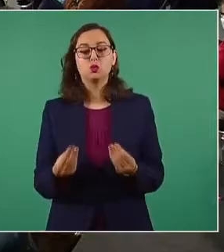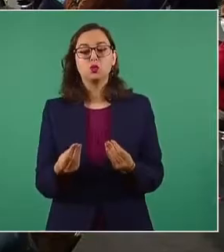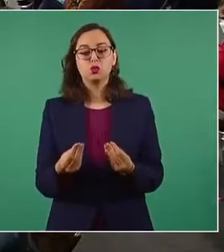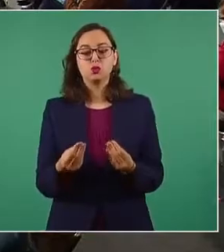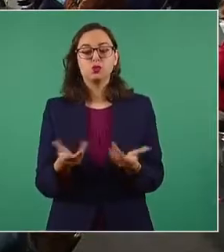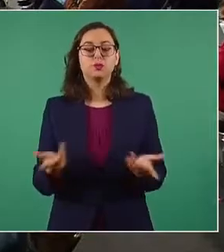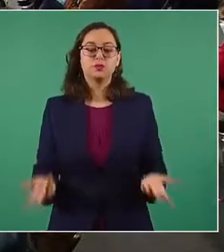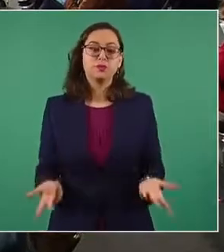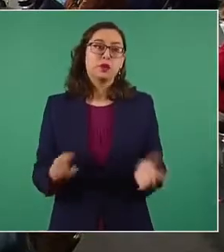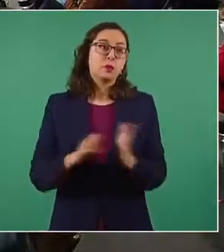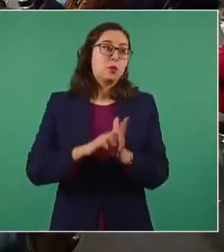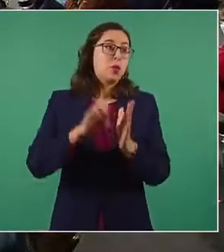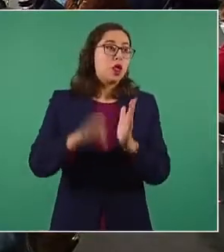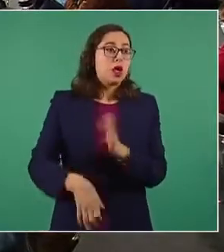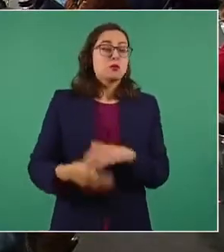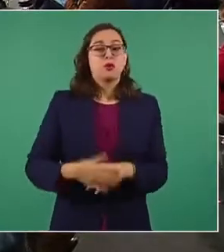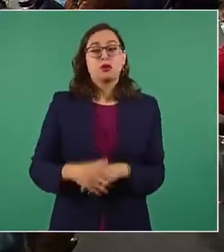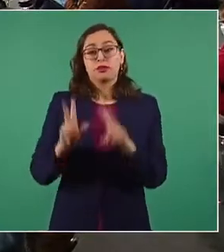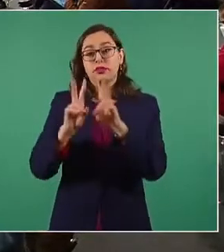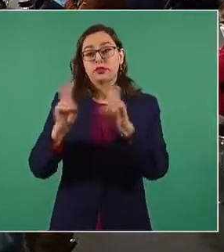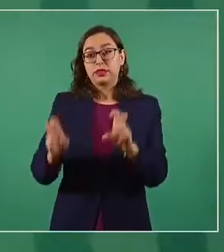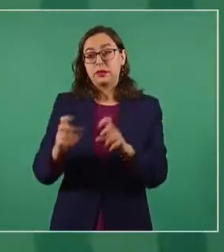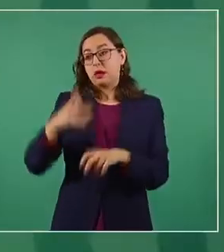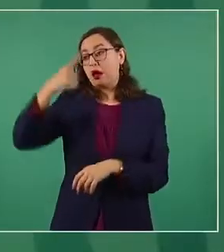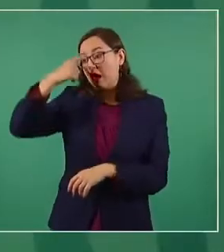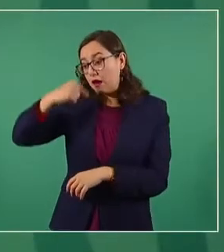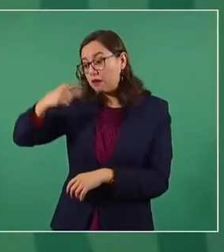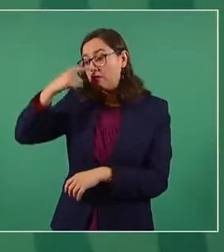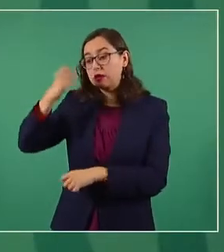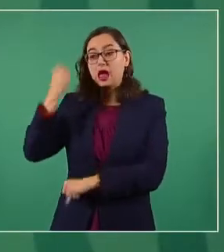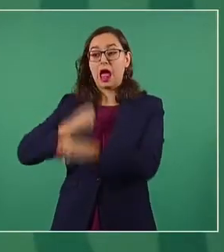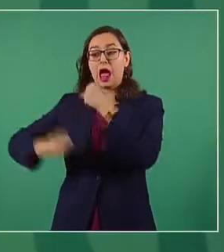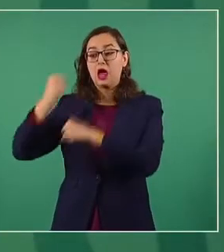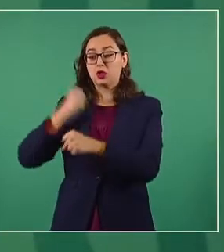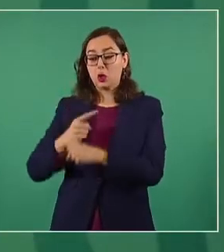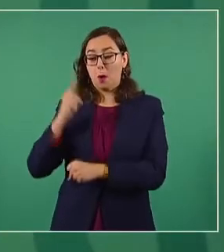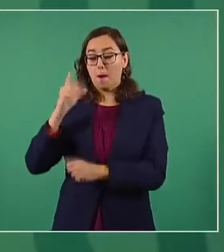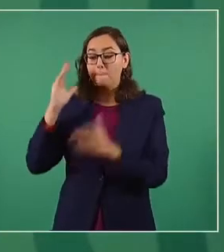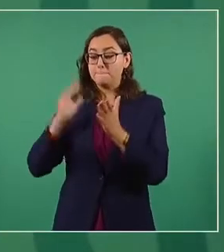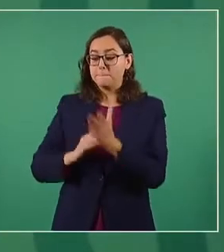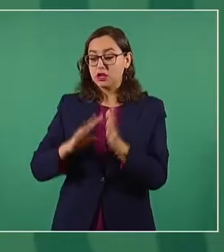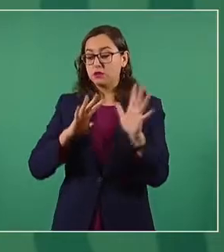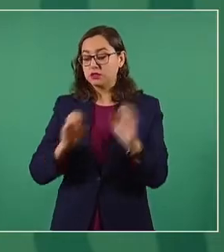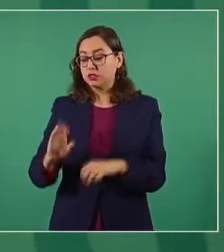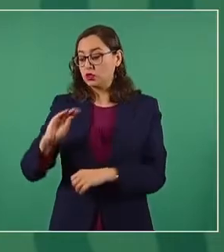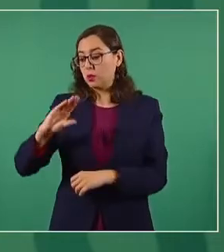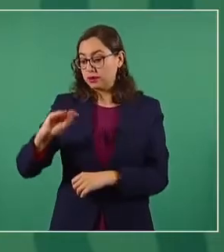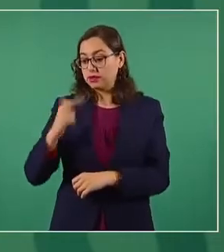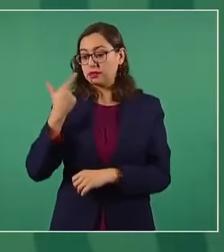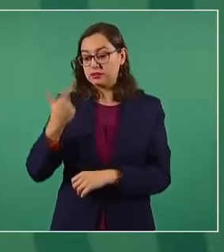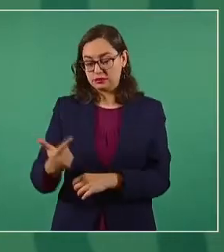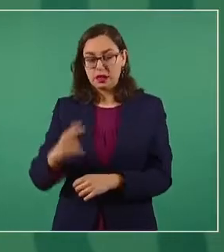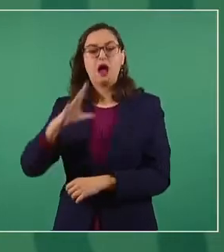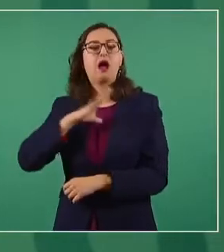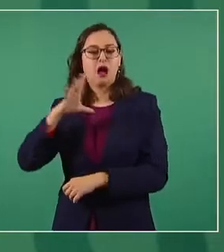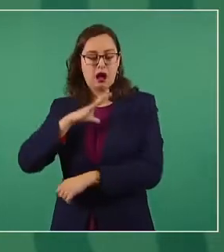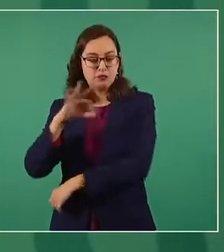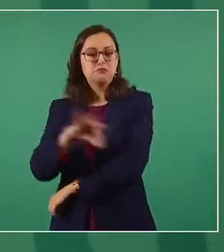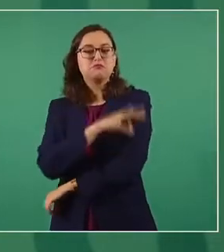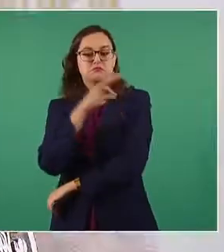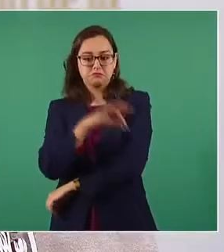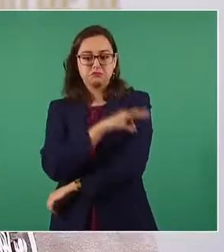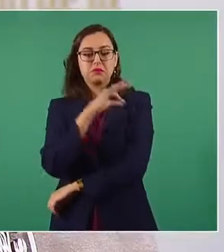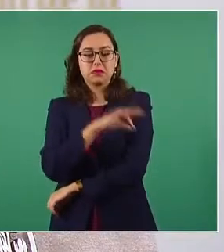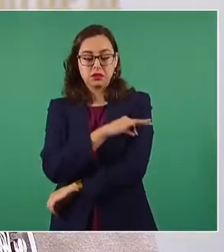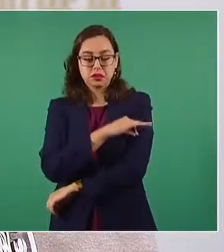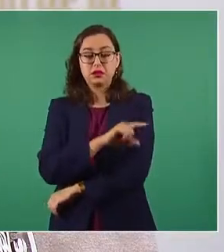influenza, desde hace varios años, desde 1997 en México, se utiliza la vacuna contra la influenza.